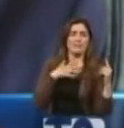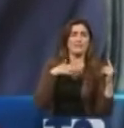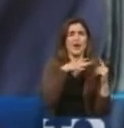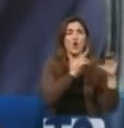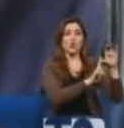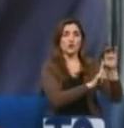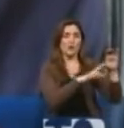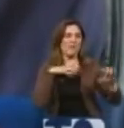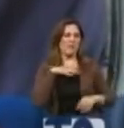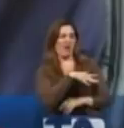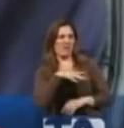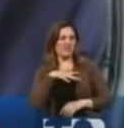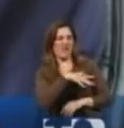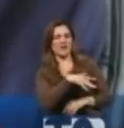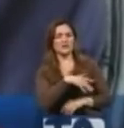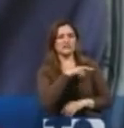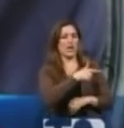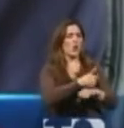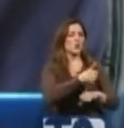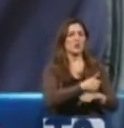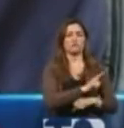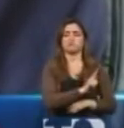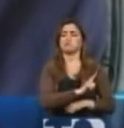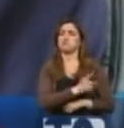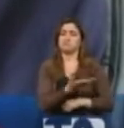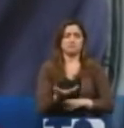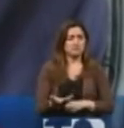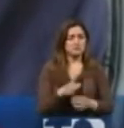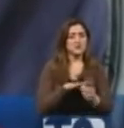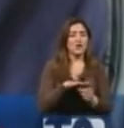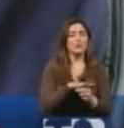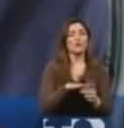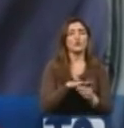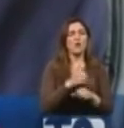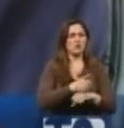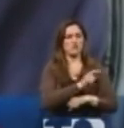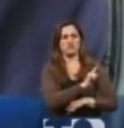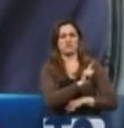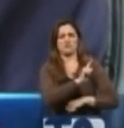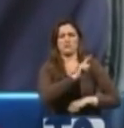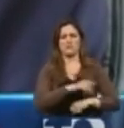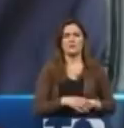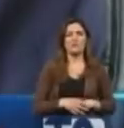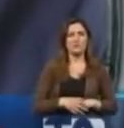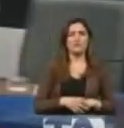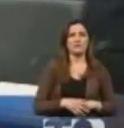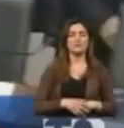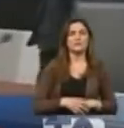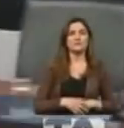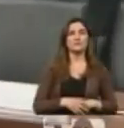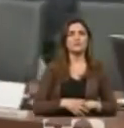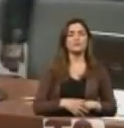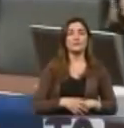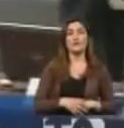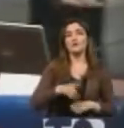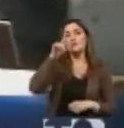de Participación, a quererle restar el ámbito de su autoridad y de sus facultades. Y